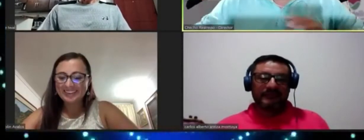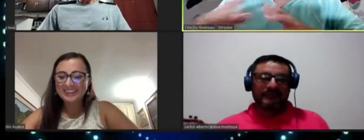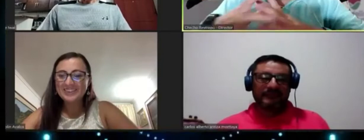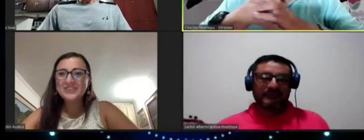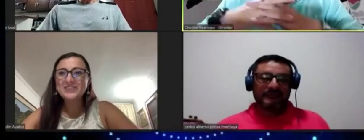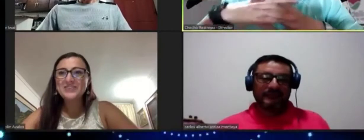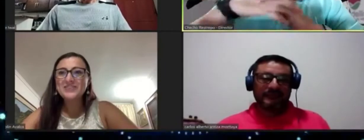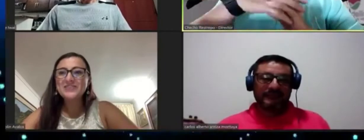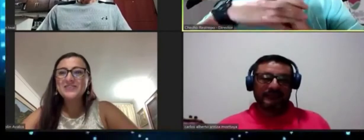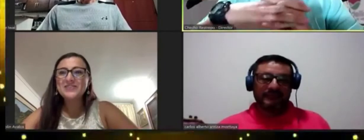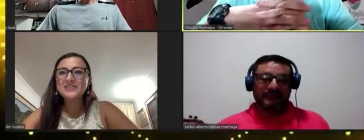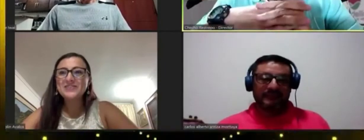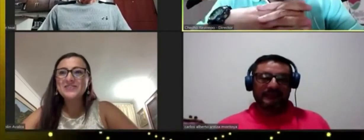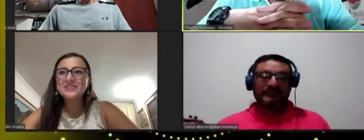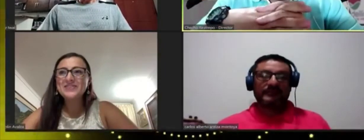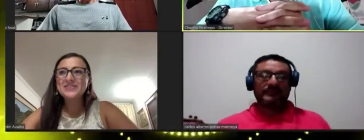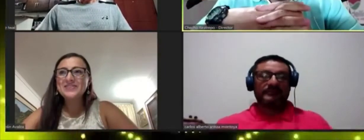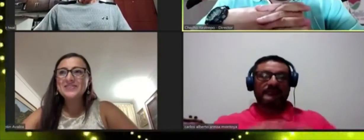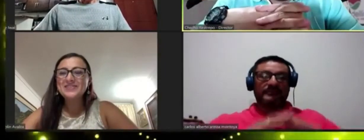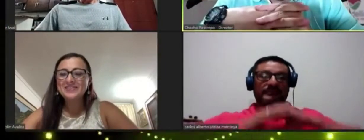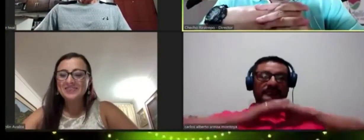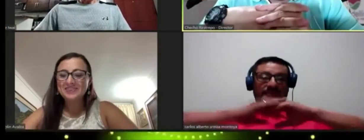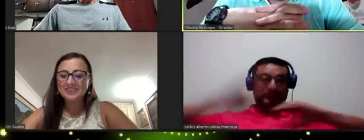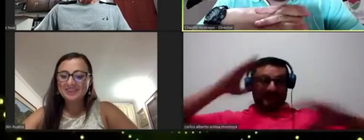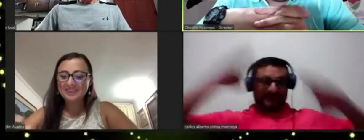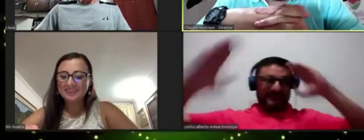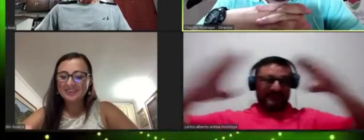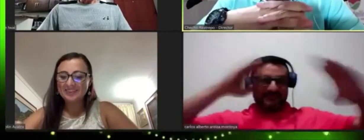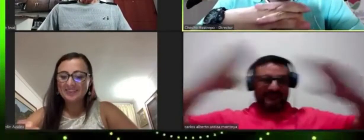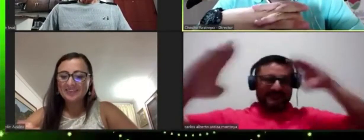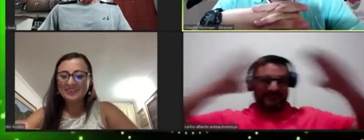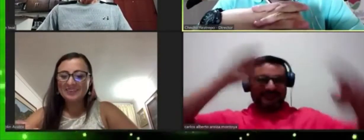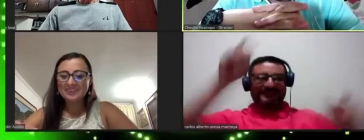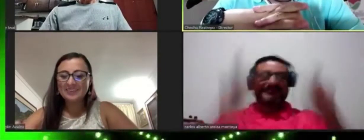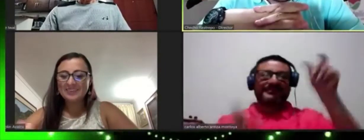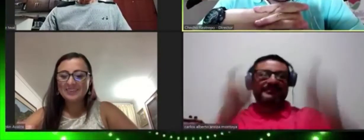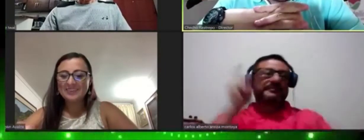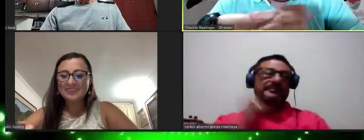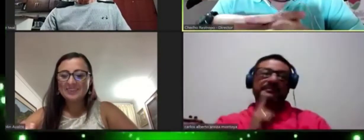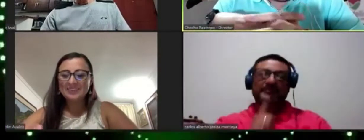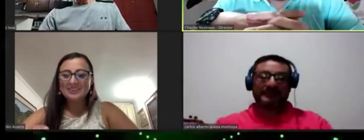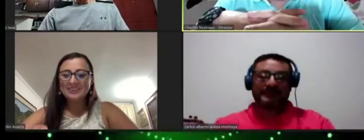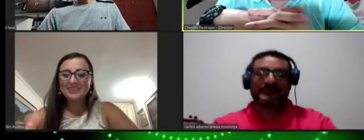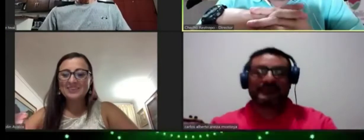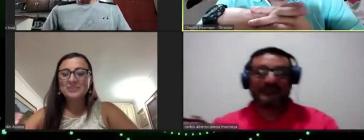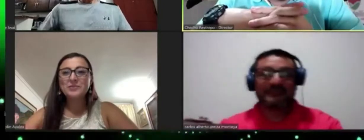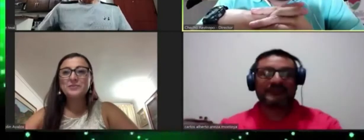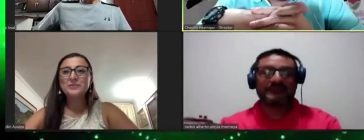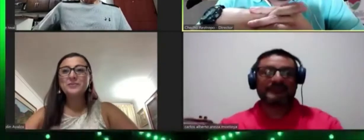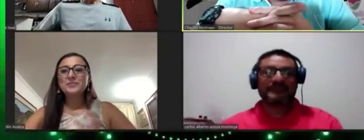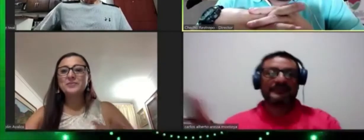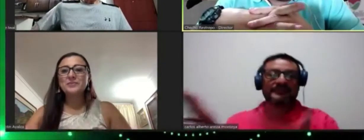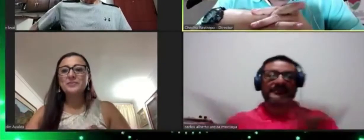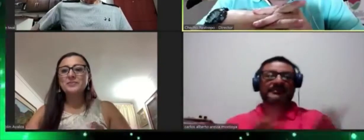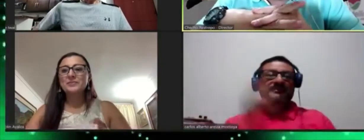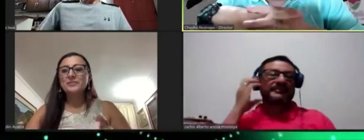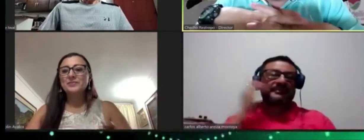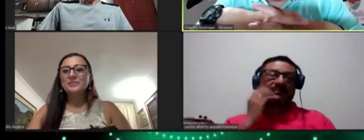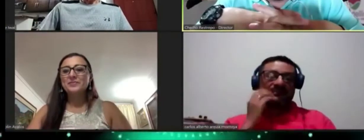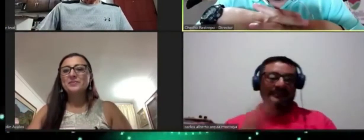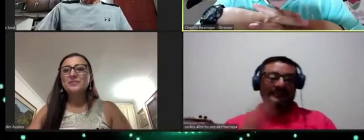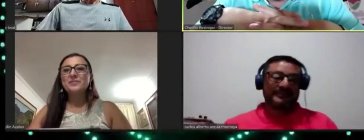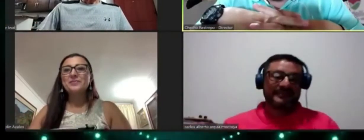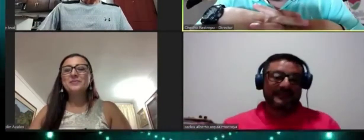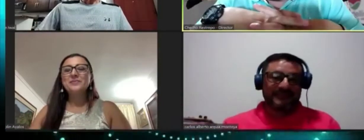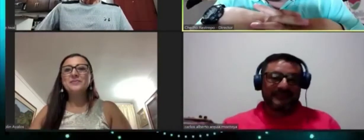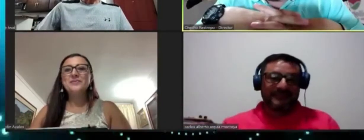cuento, profe, que este programa va dirigido también a la comunidad sorda. Y por eso le damos la bienvenida a don Carlos Areiza,